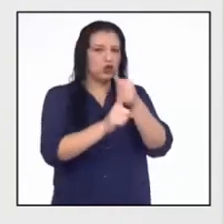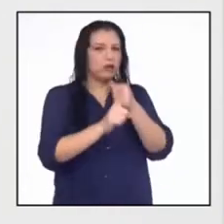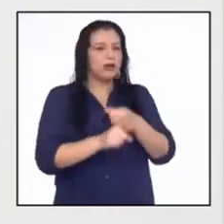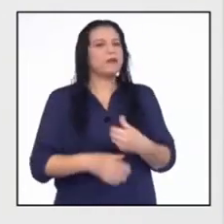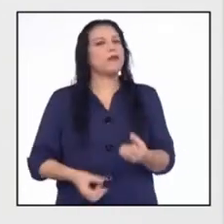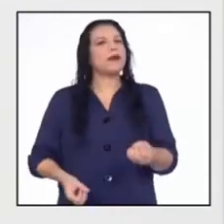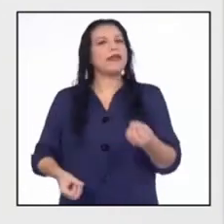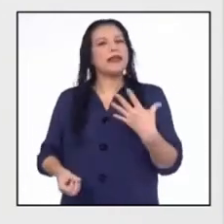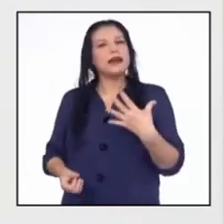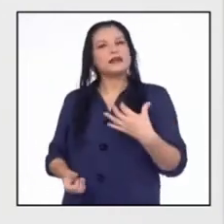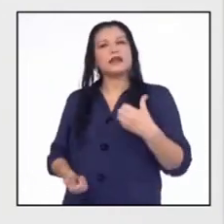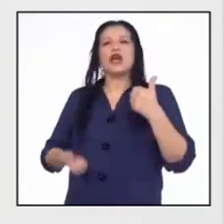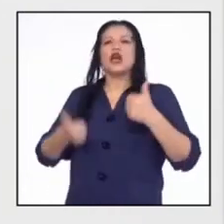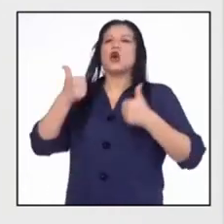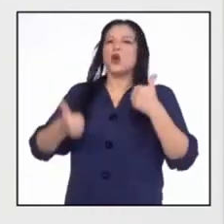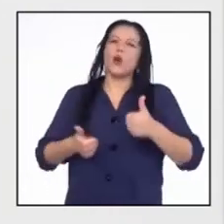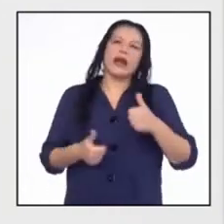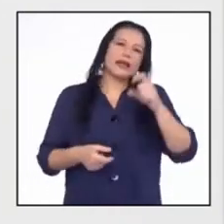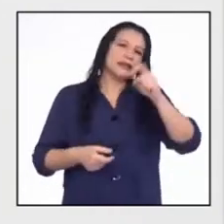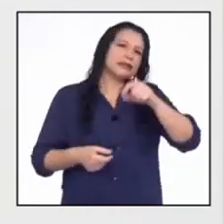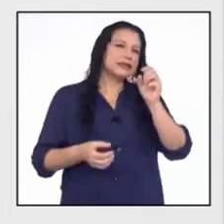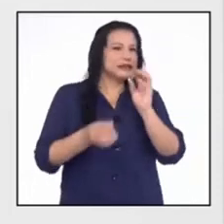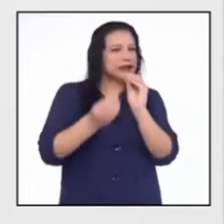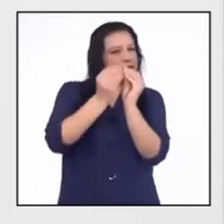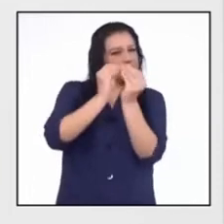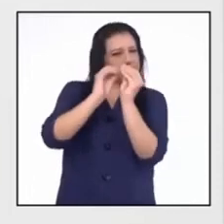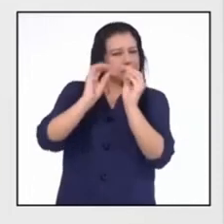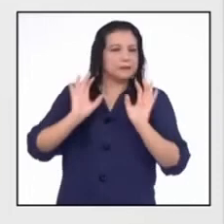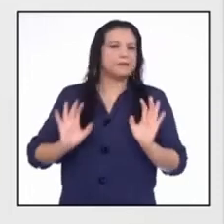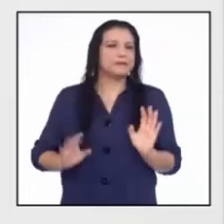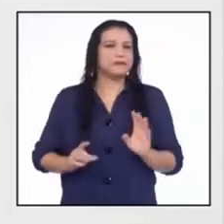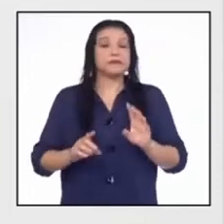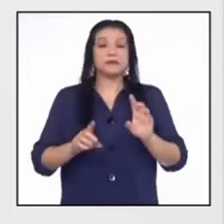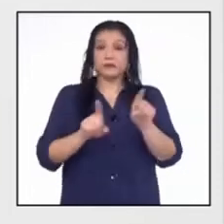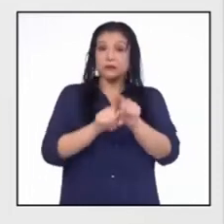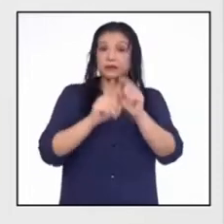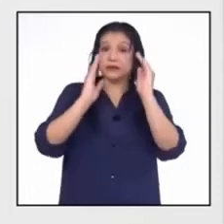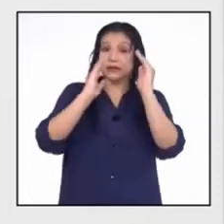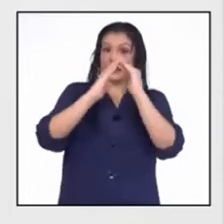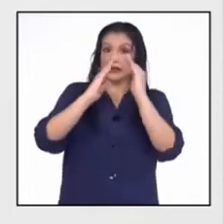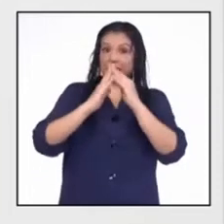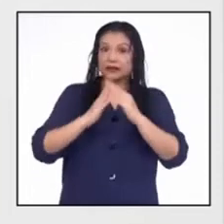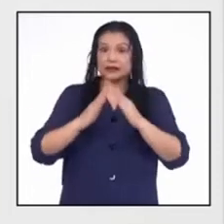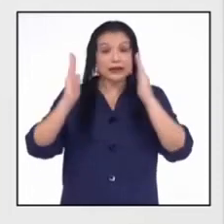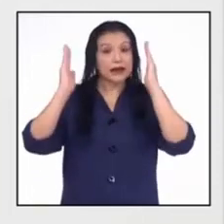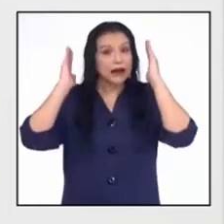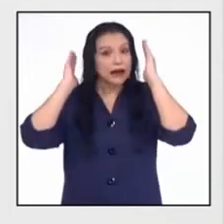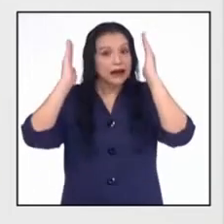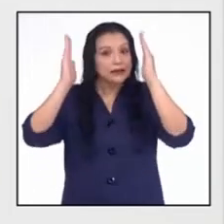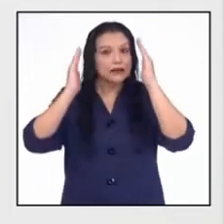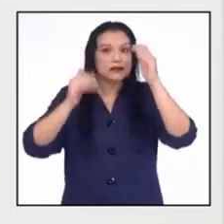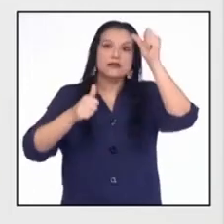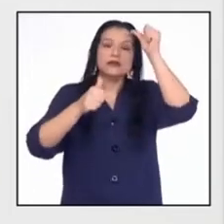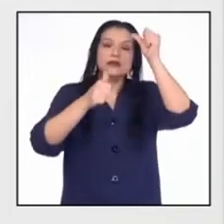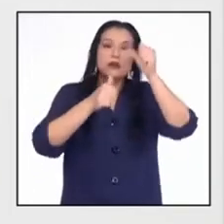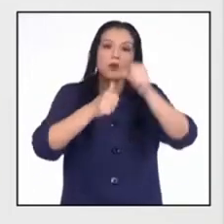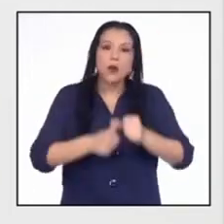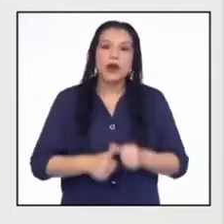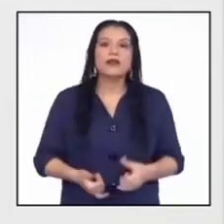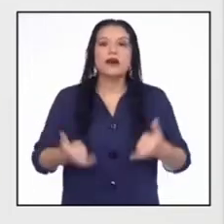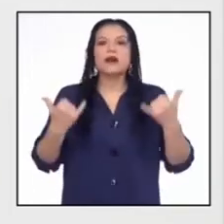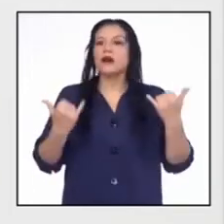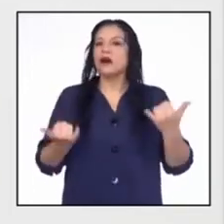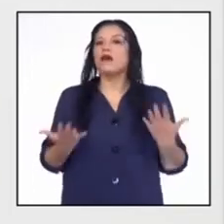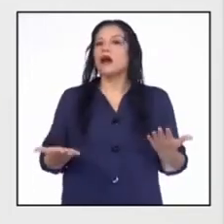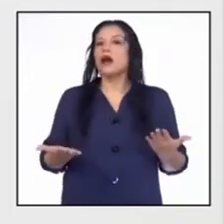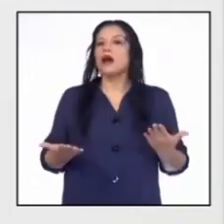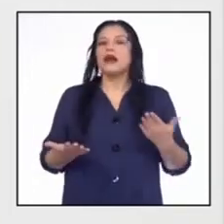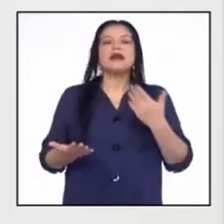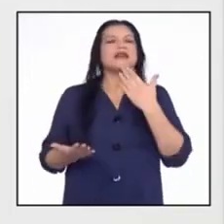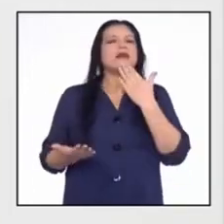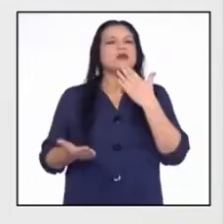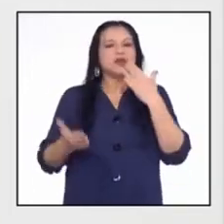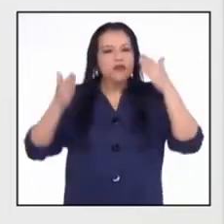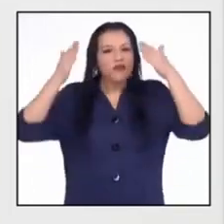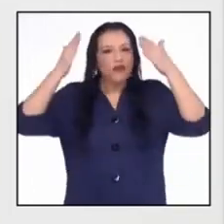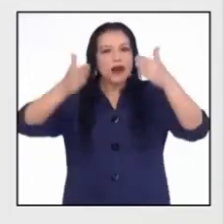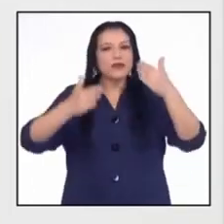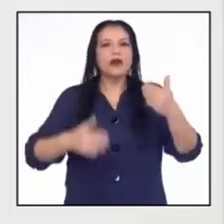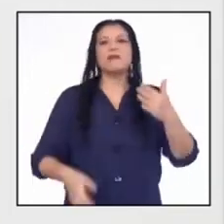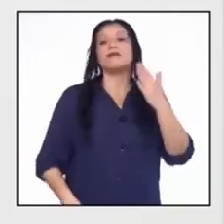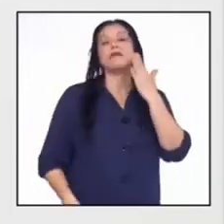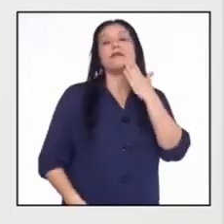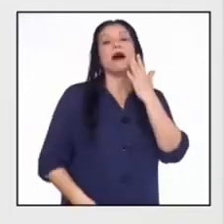dirás qué tendrías que ajustar. En casa, estemos atentos. Recuerden que estamos dirigiéndonos a los padres de